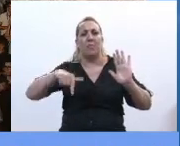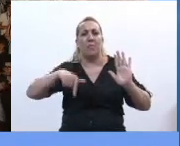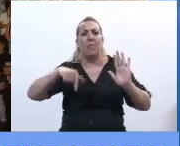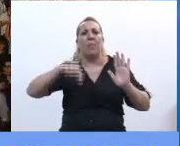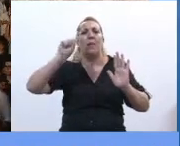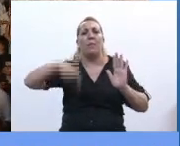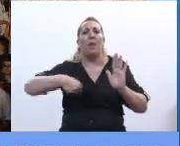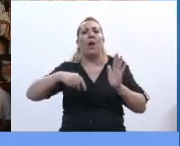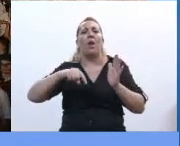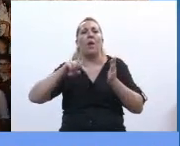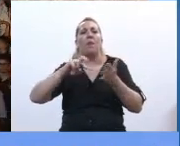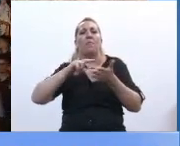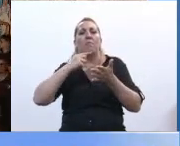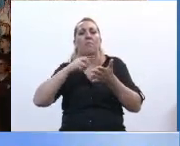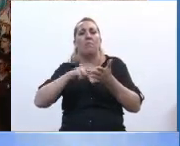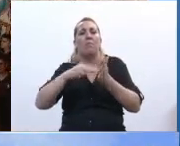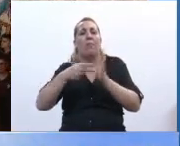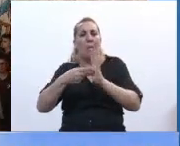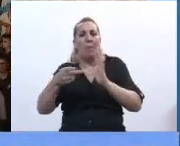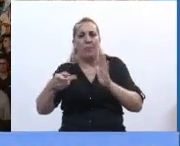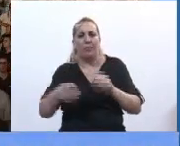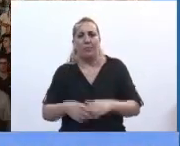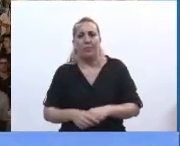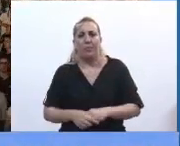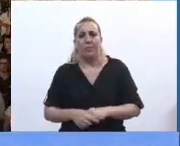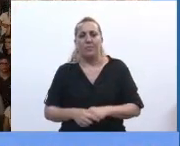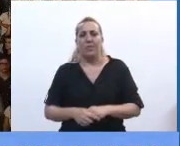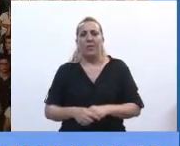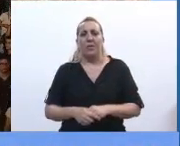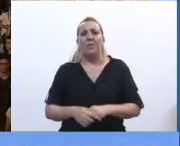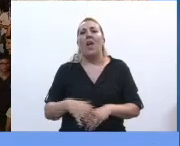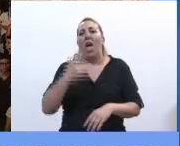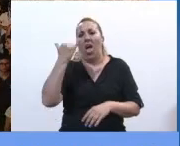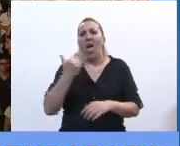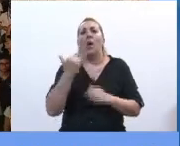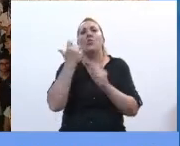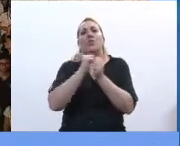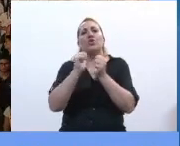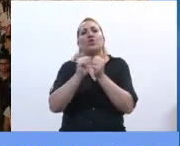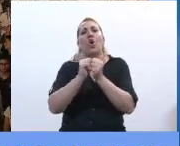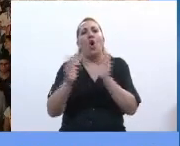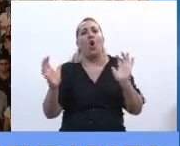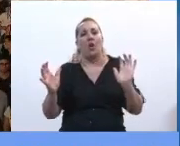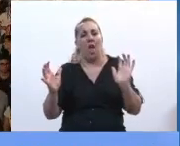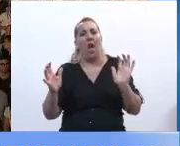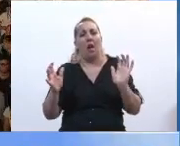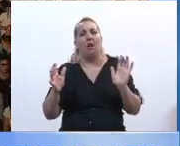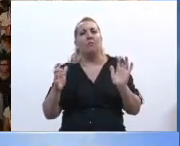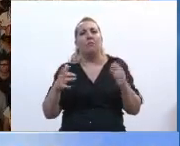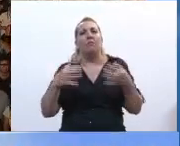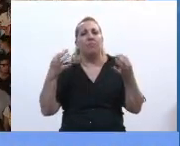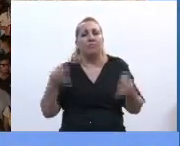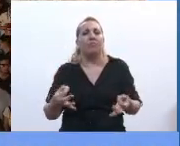el sistema en nuestra costumbre hay una historia también vale la pena se dijo